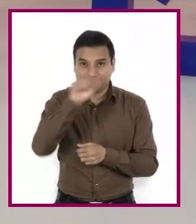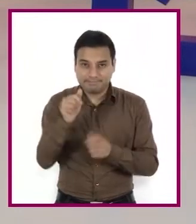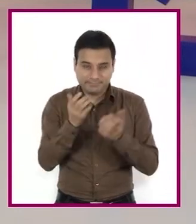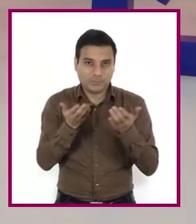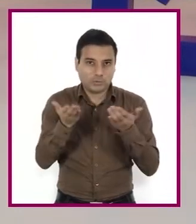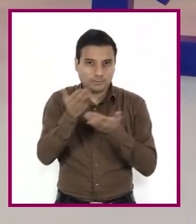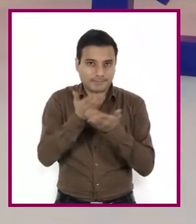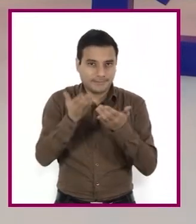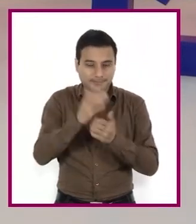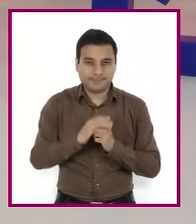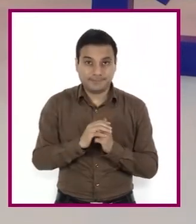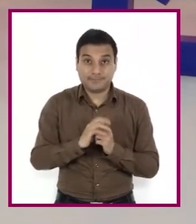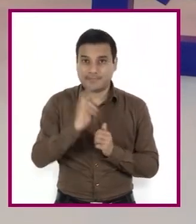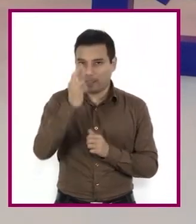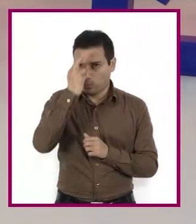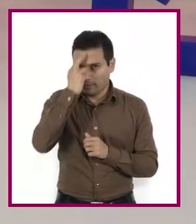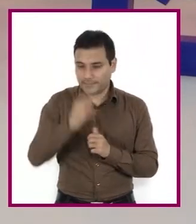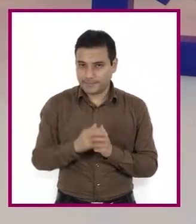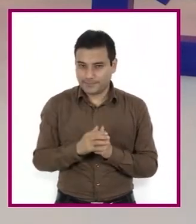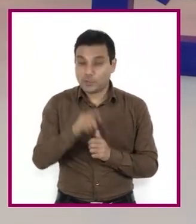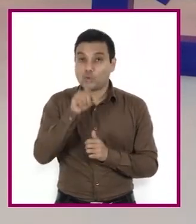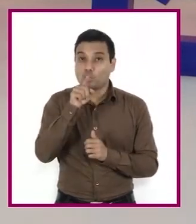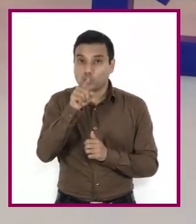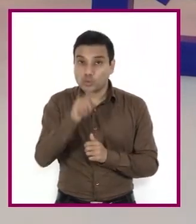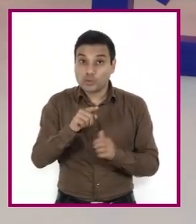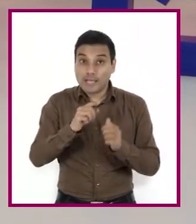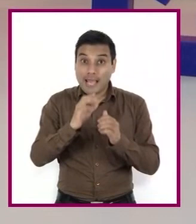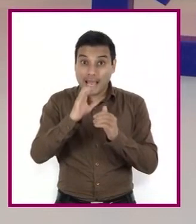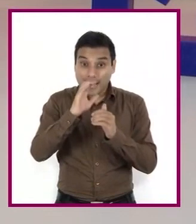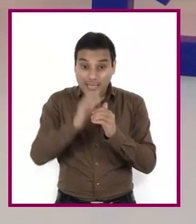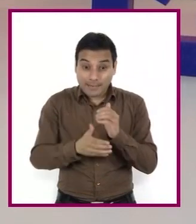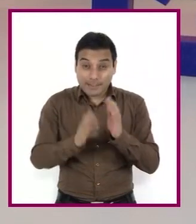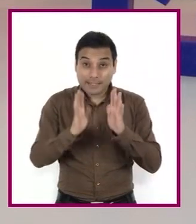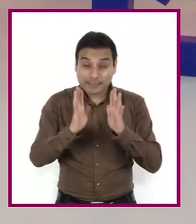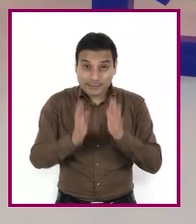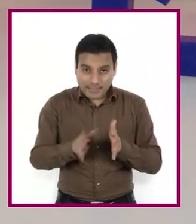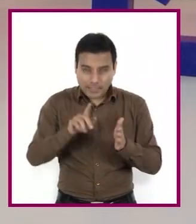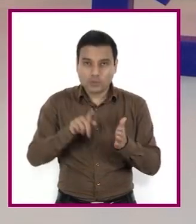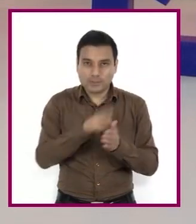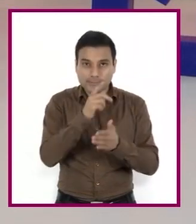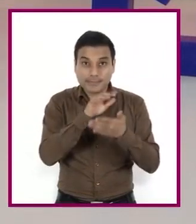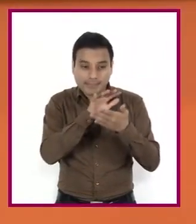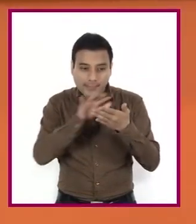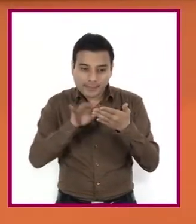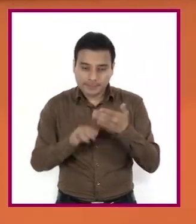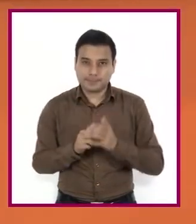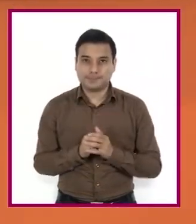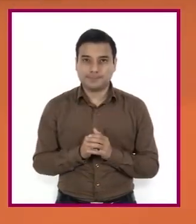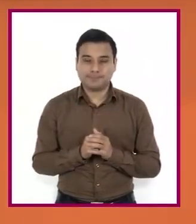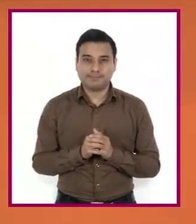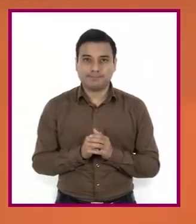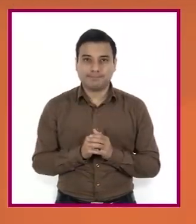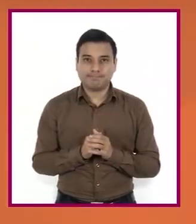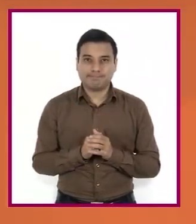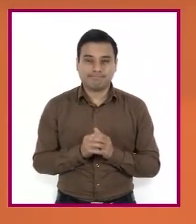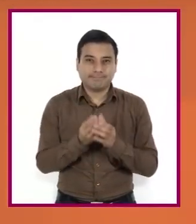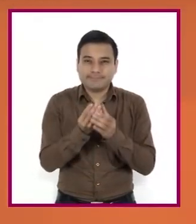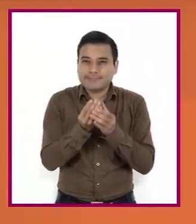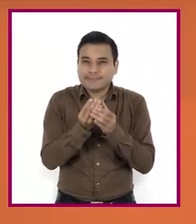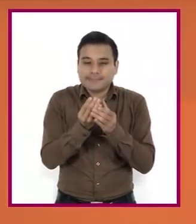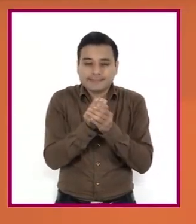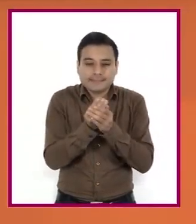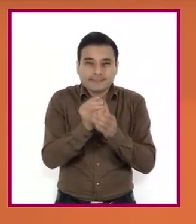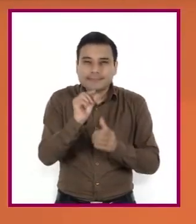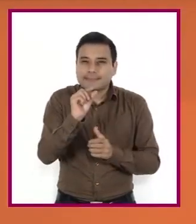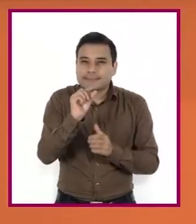investigaciones. Recuerden revisar y releer al terminar de escribir su resumen. Estamos a punto de